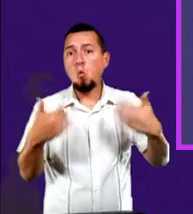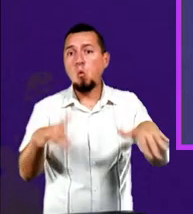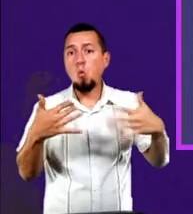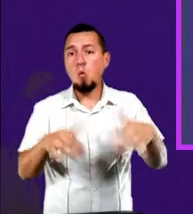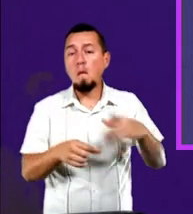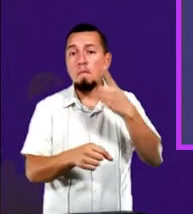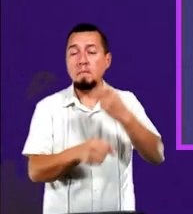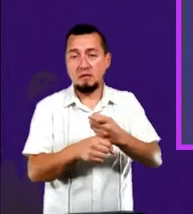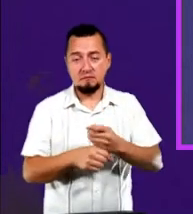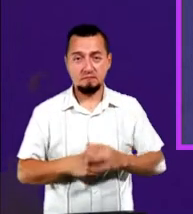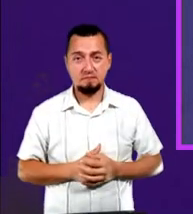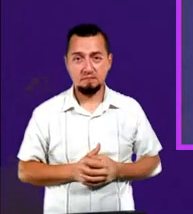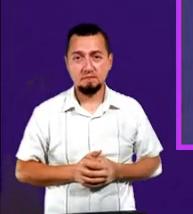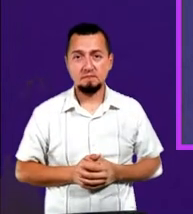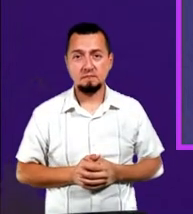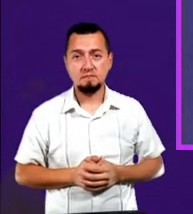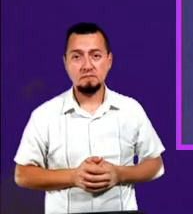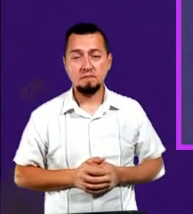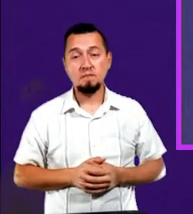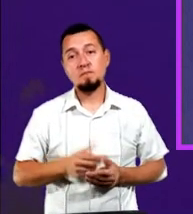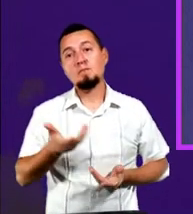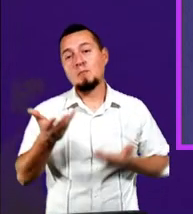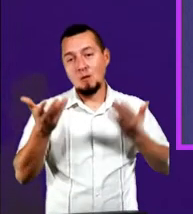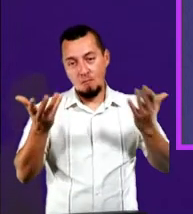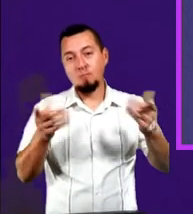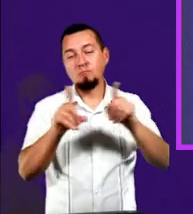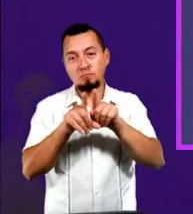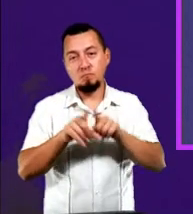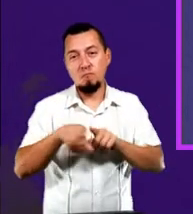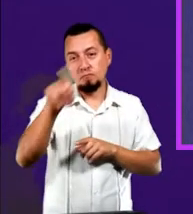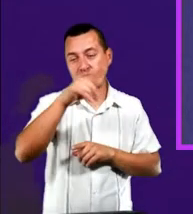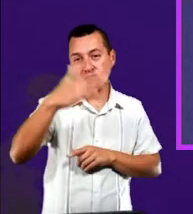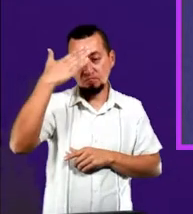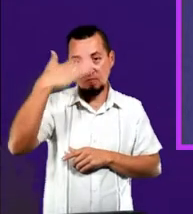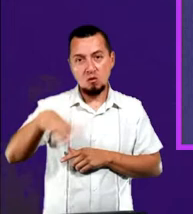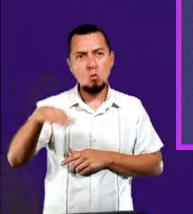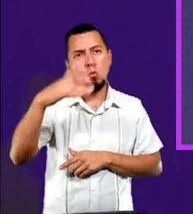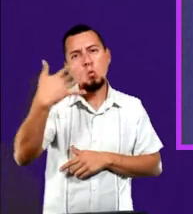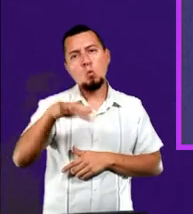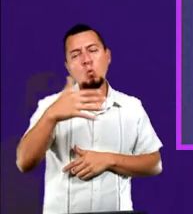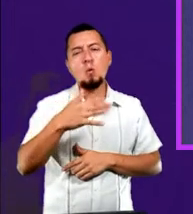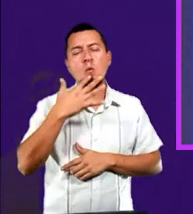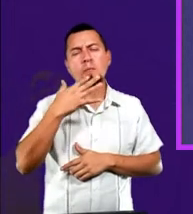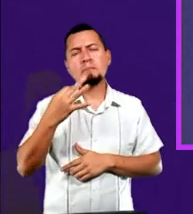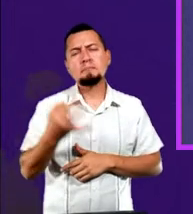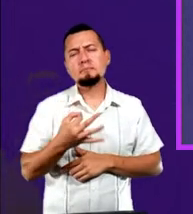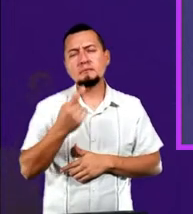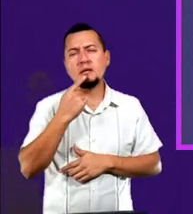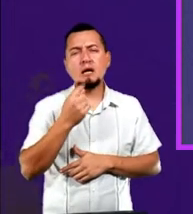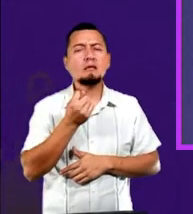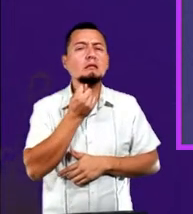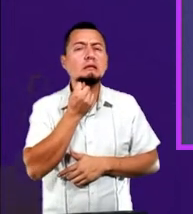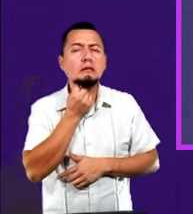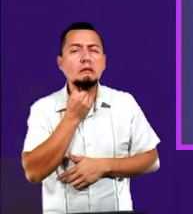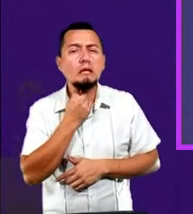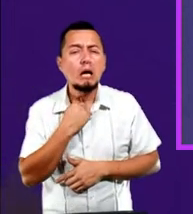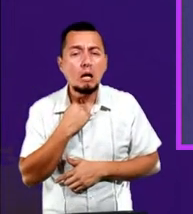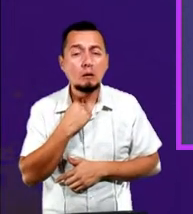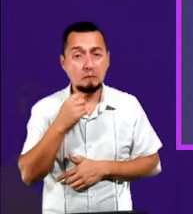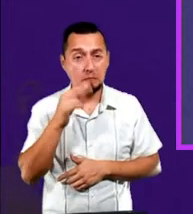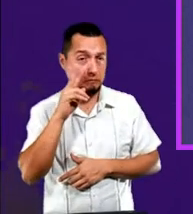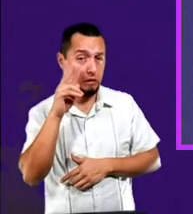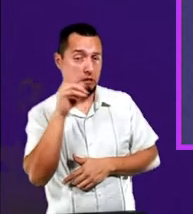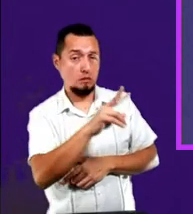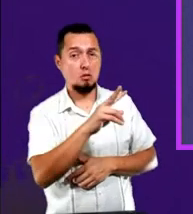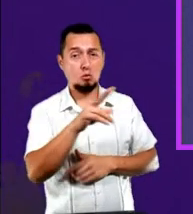Evidentemente, la bebida de la que ya nos ocupábamos. Y para que vean la visión de Prisciliano Sánchez, no